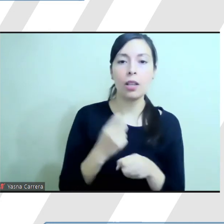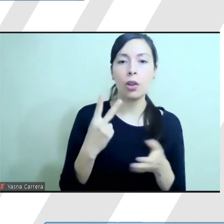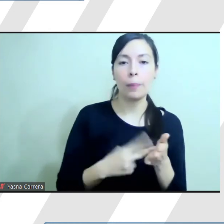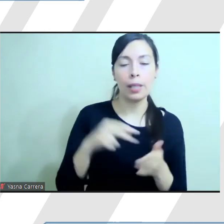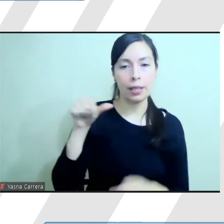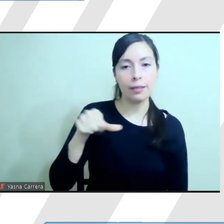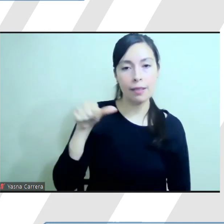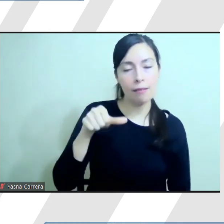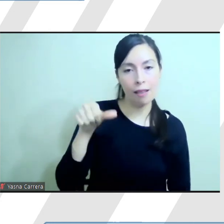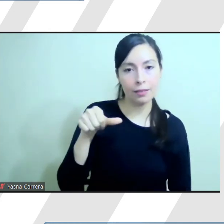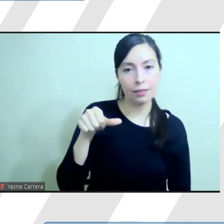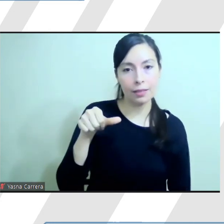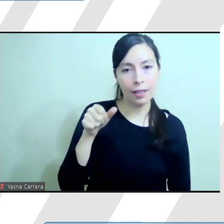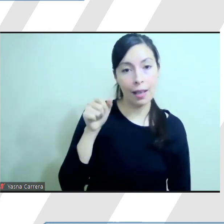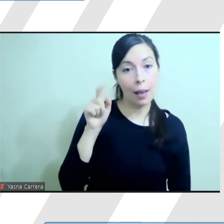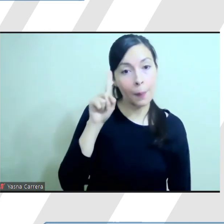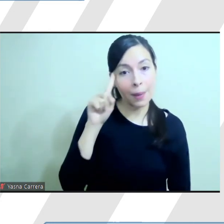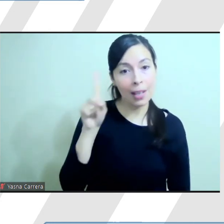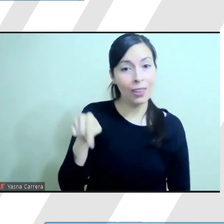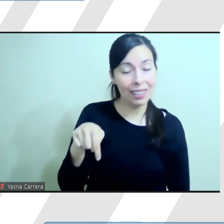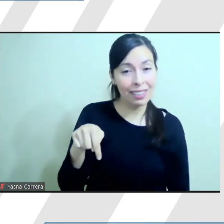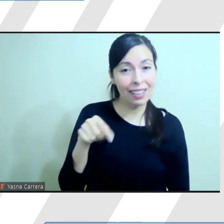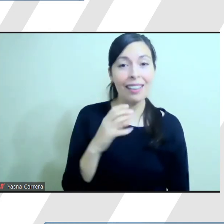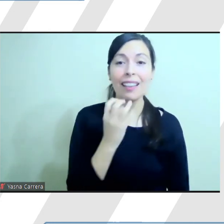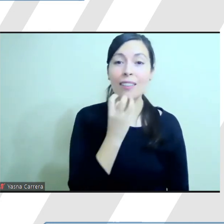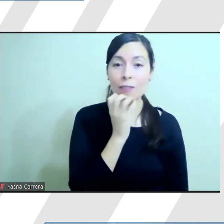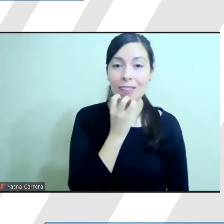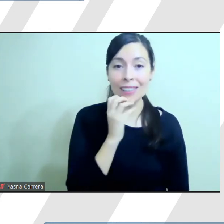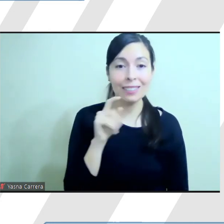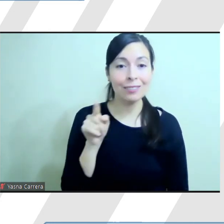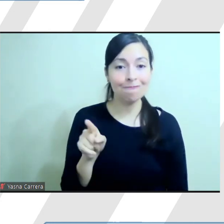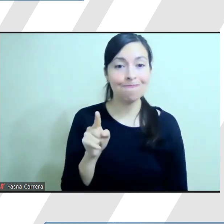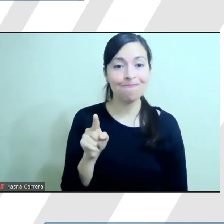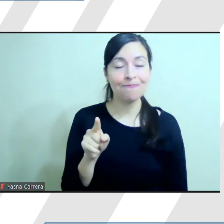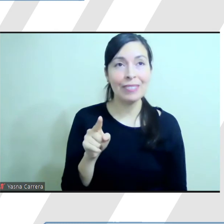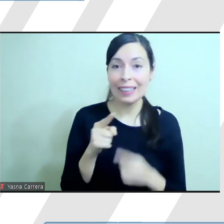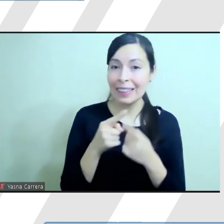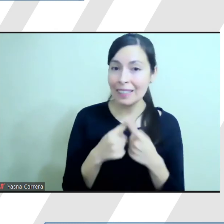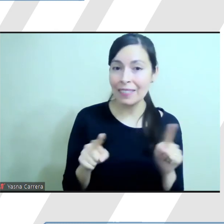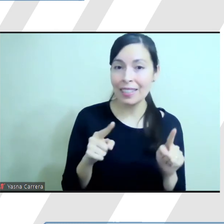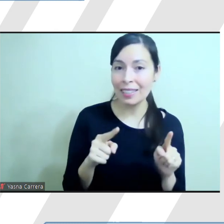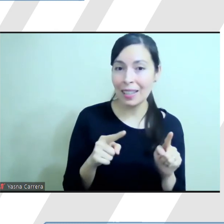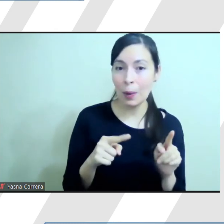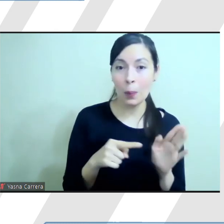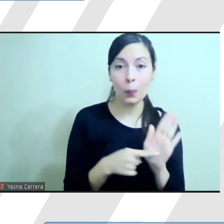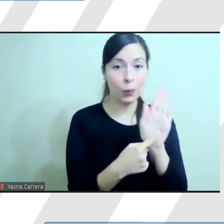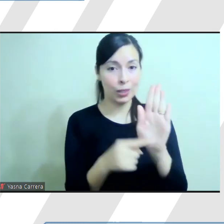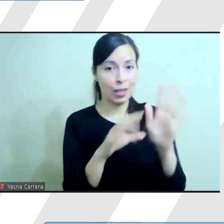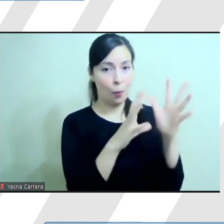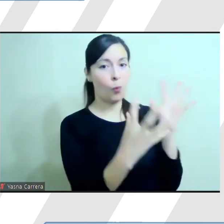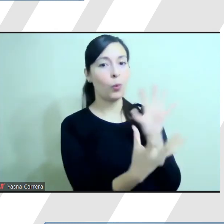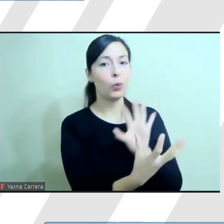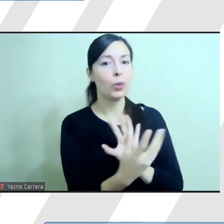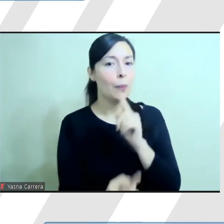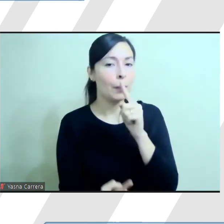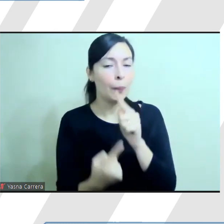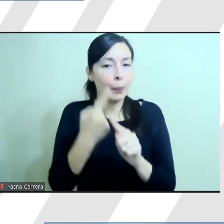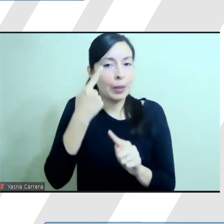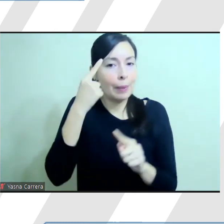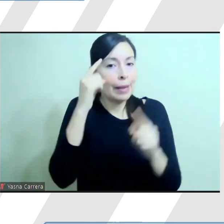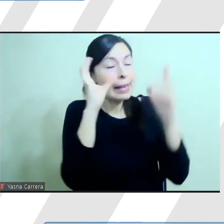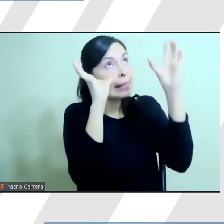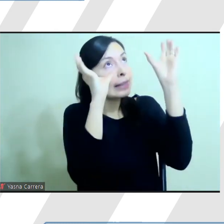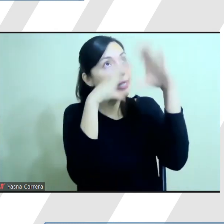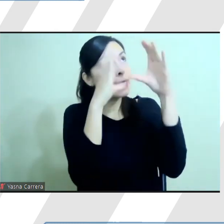la gran particularidad que va a tener, y así lo hemos presentado al mundo, es que va a ser el primer telescopio